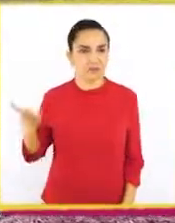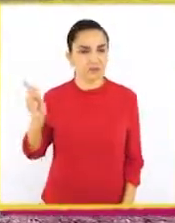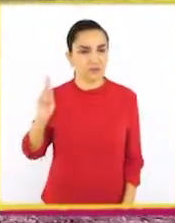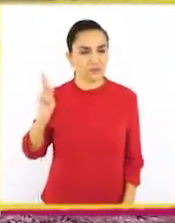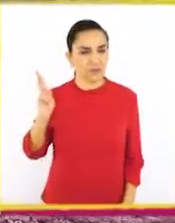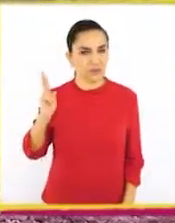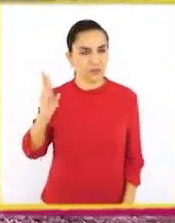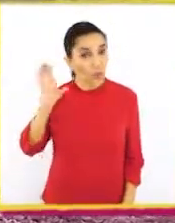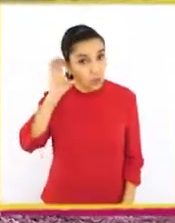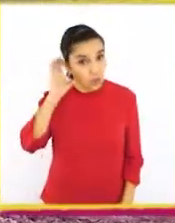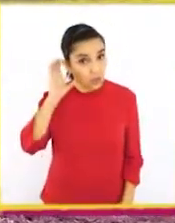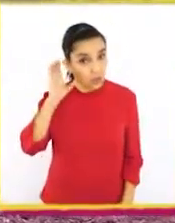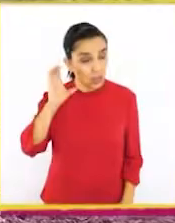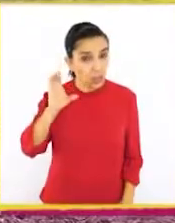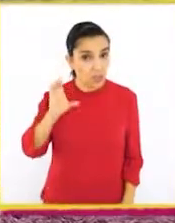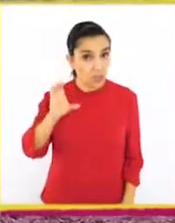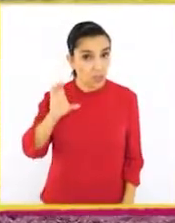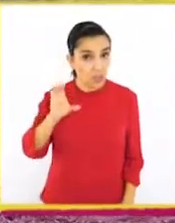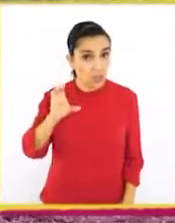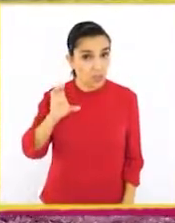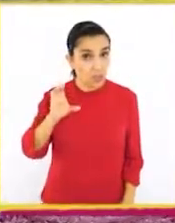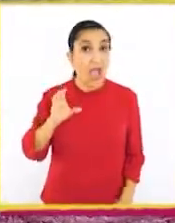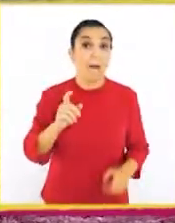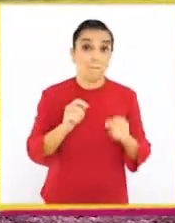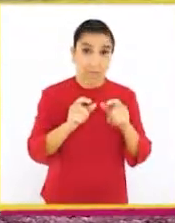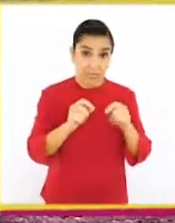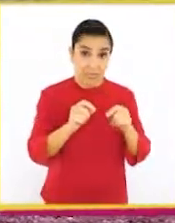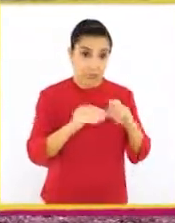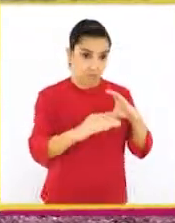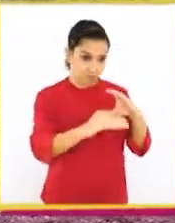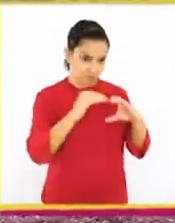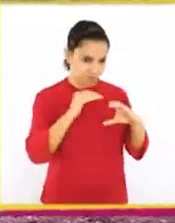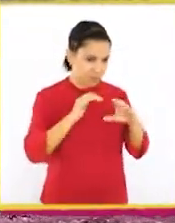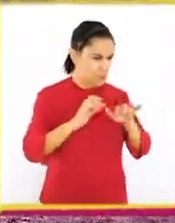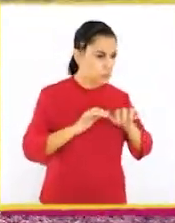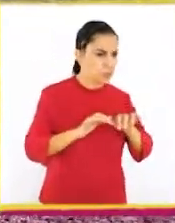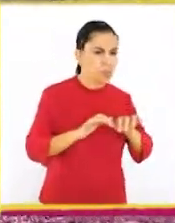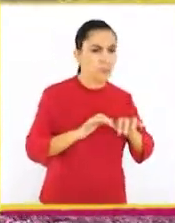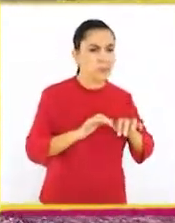¿Escucharon? ¡Ah! Parece que alguien me escribió.